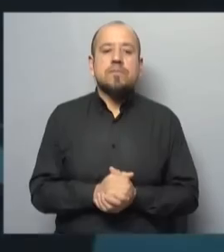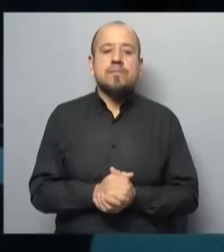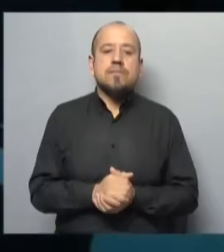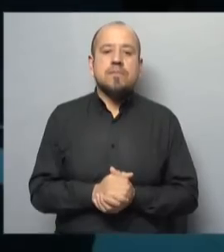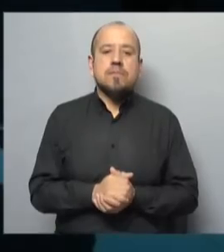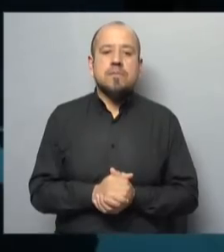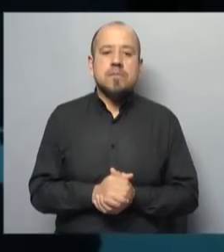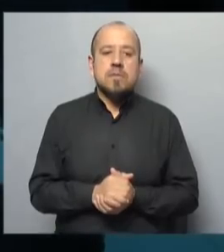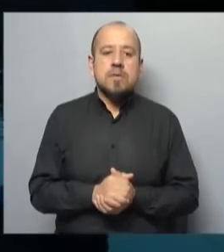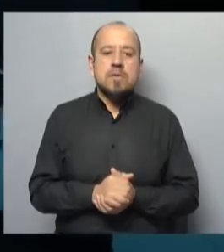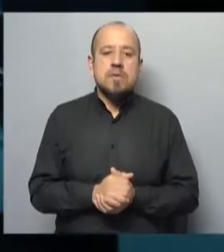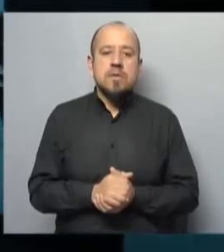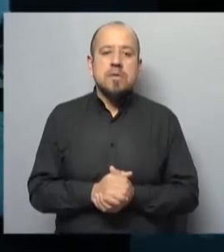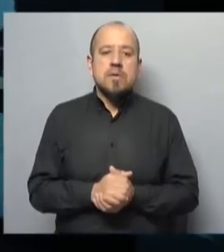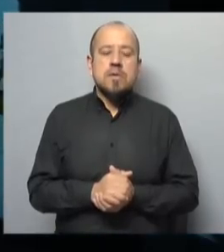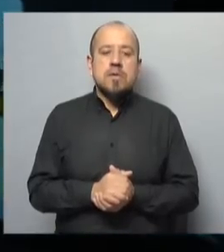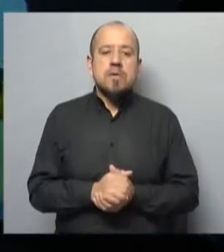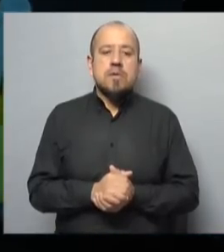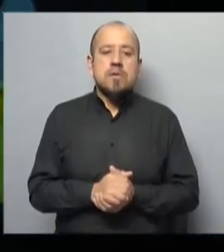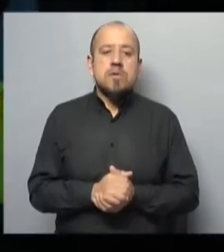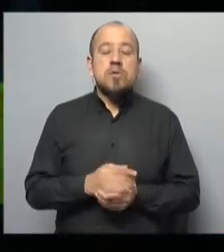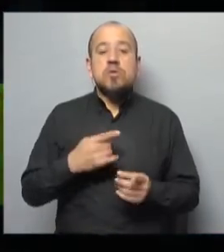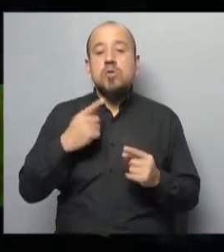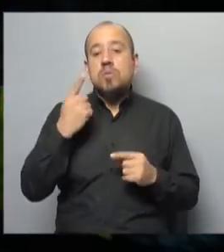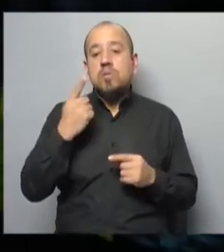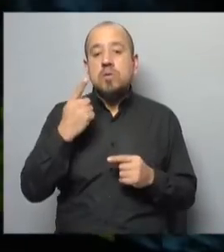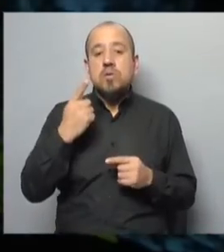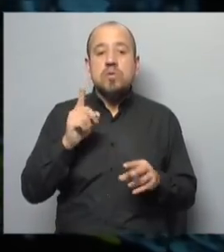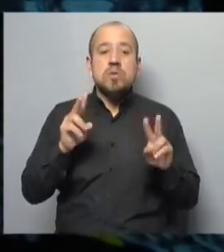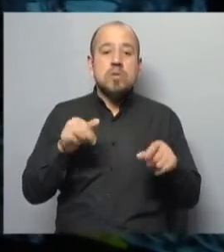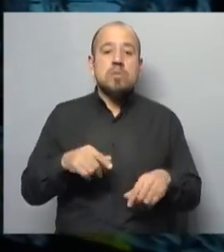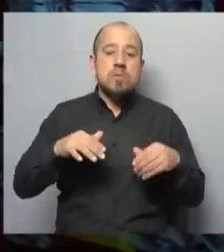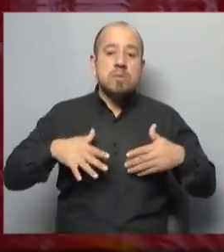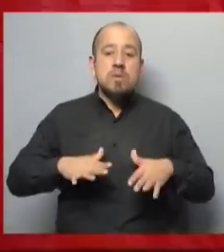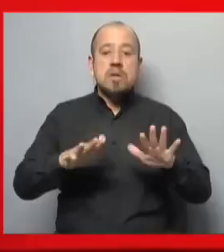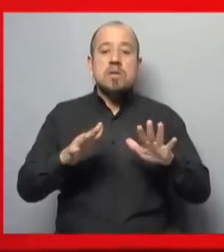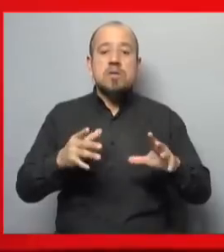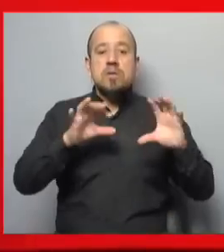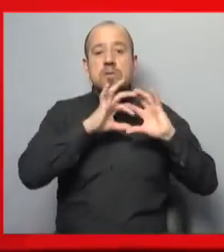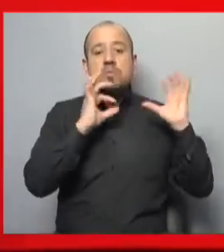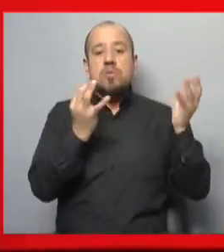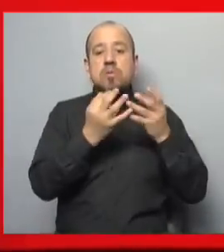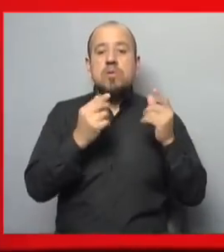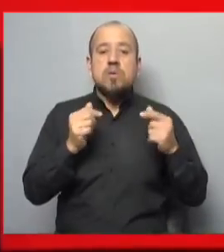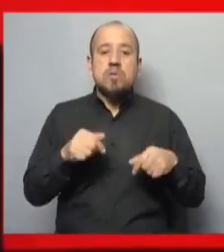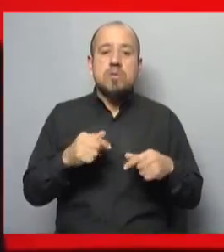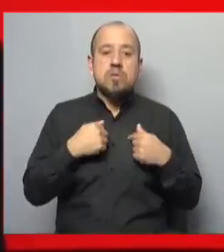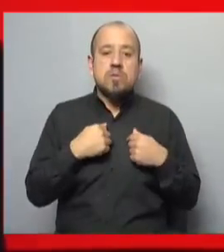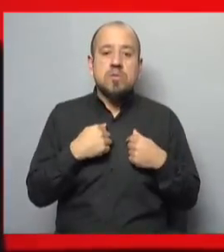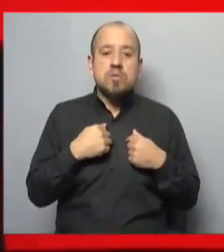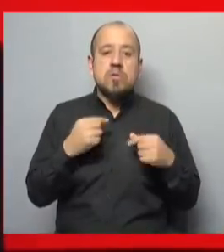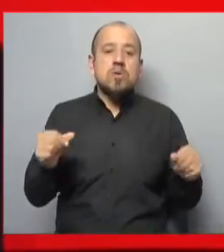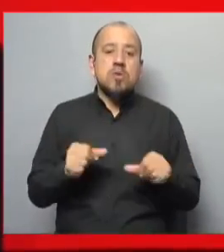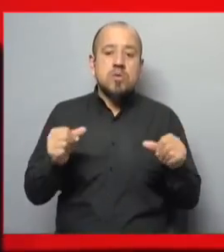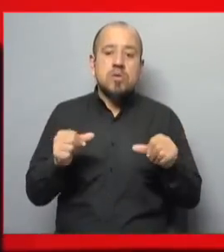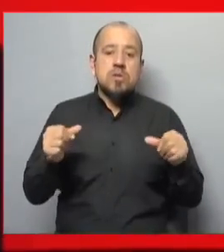en realidad me quedo primero con lo que dijo mauricio respecto al tema de prepararse para el mundial eso fue algo que a mí particularmente eso lo iba a hacer en